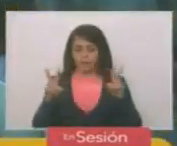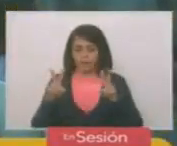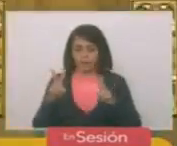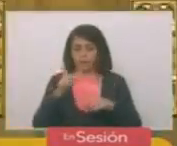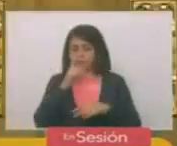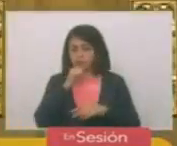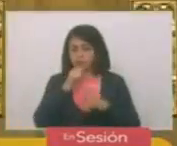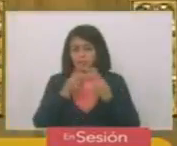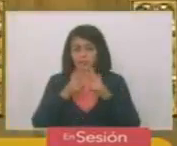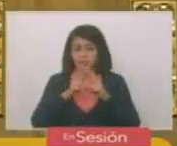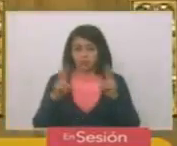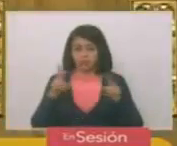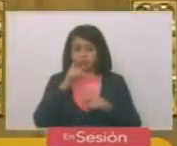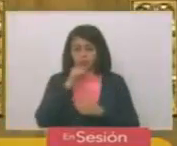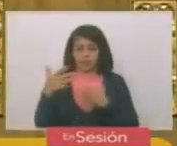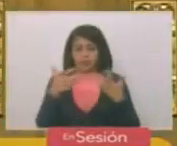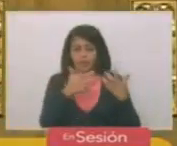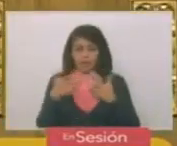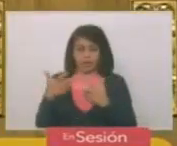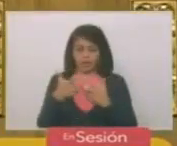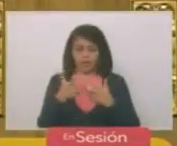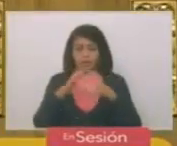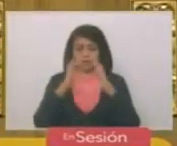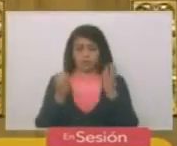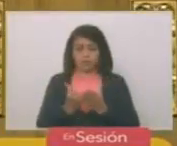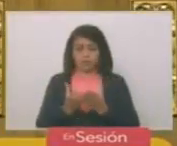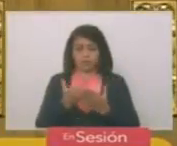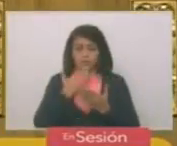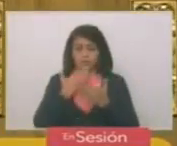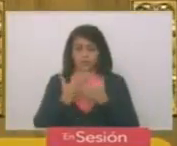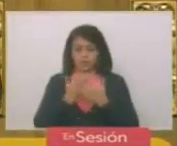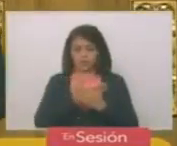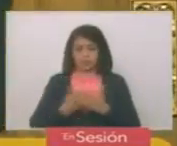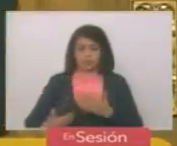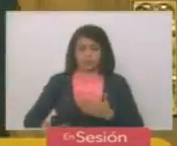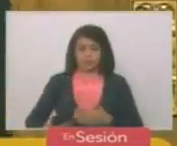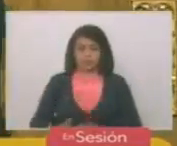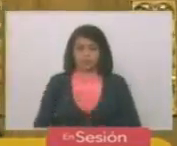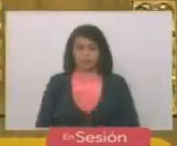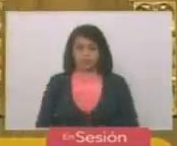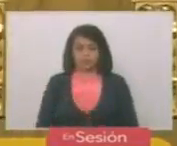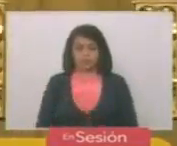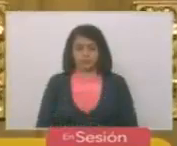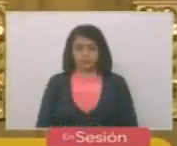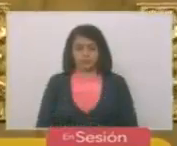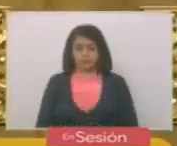habría paz, no habría guerra en el mundo. Gracias, señor presidente.